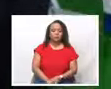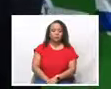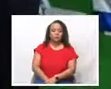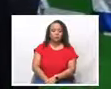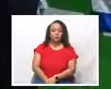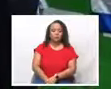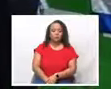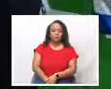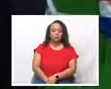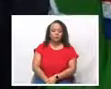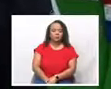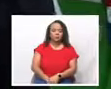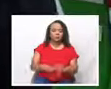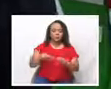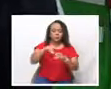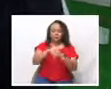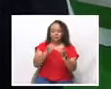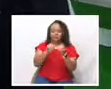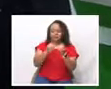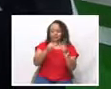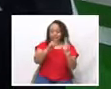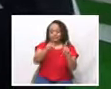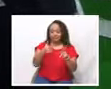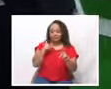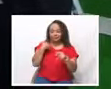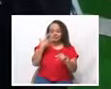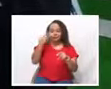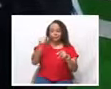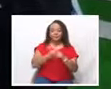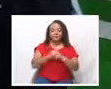cerca, dentro de la cantidad de gente que está ahí en las afueras